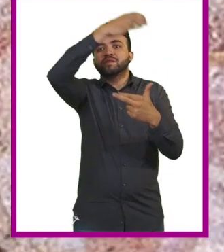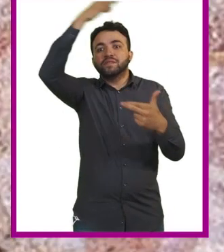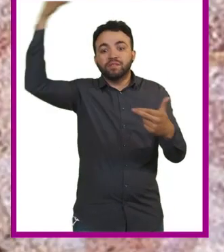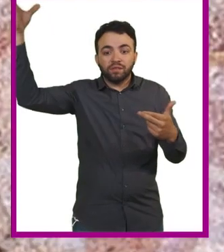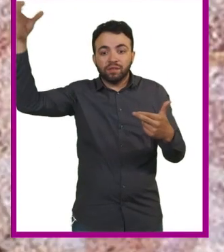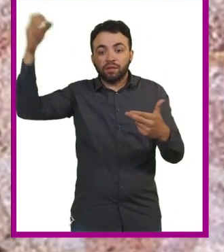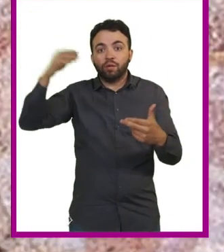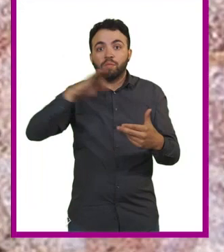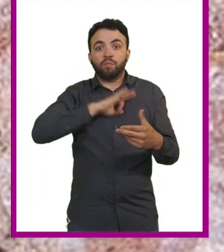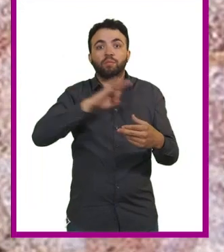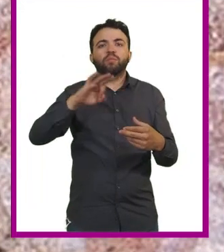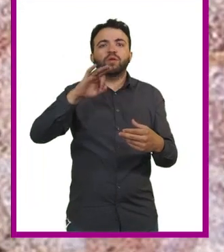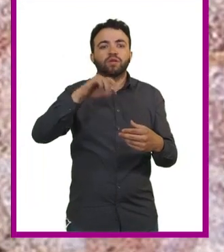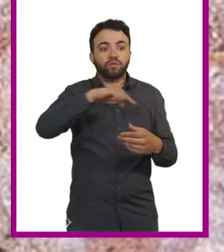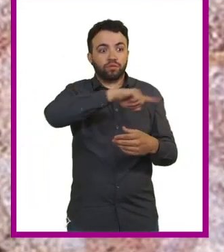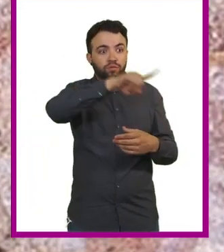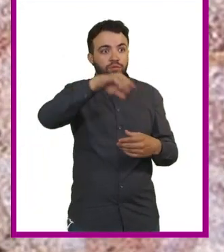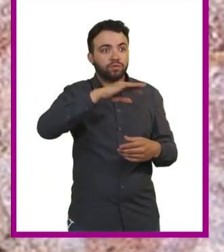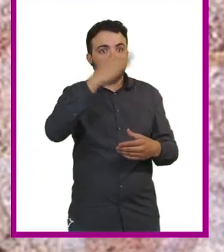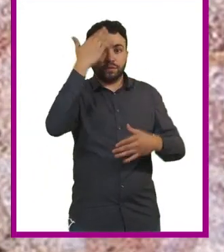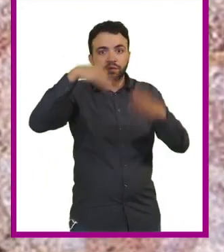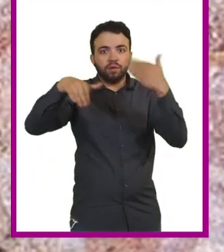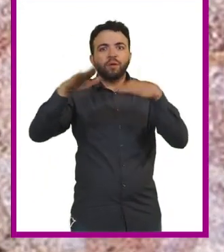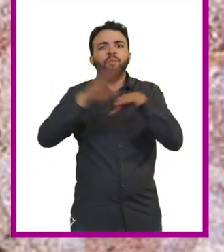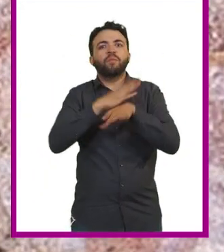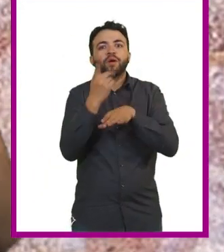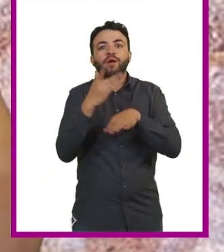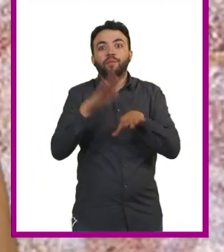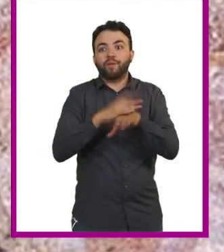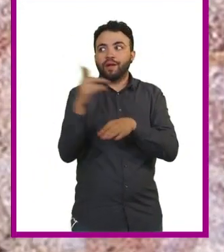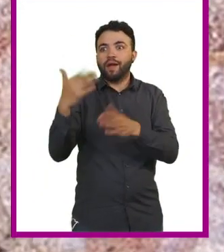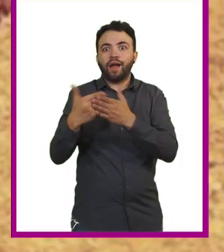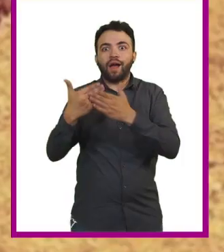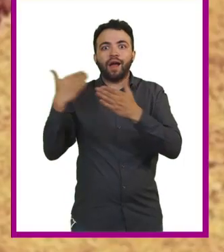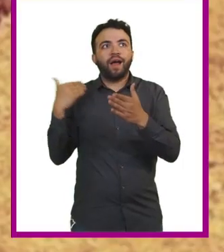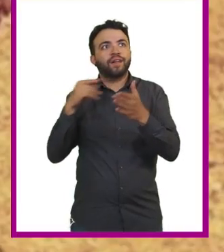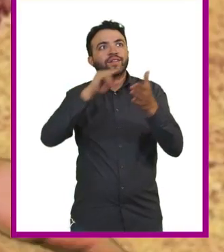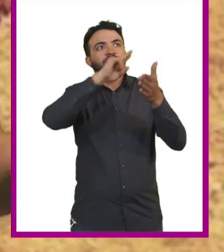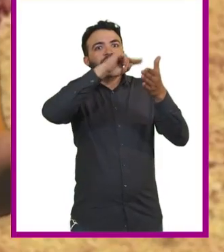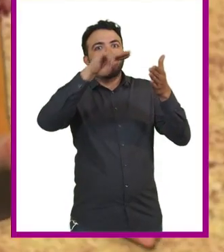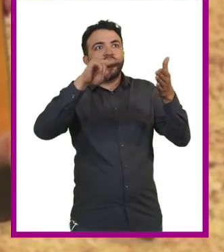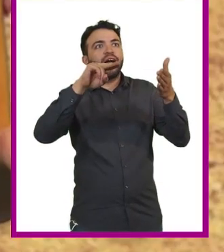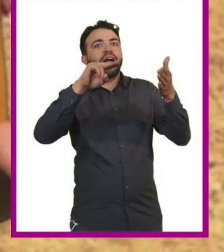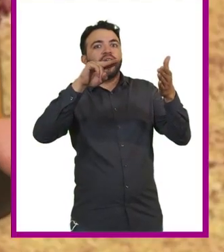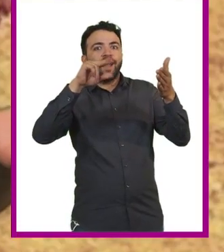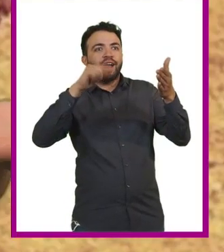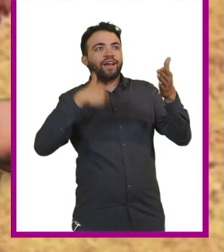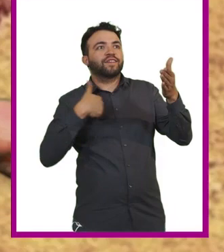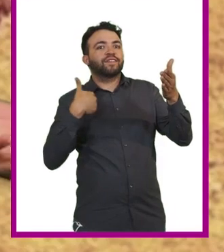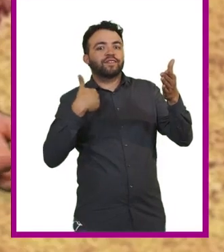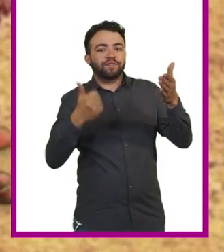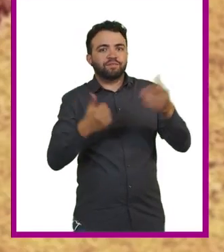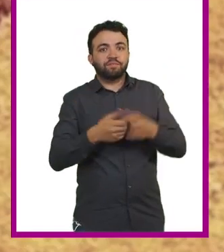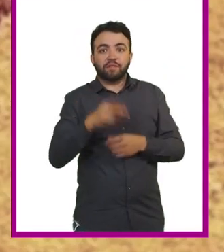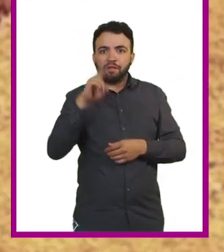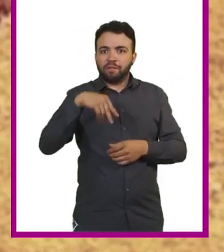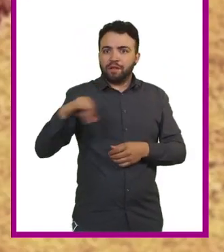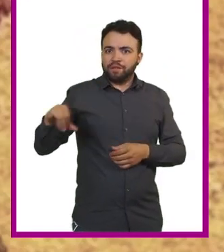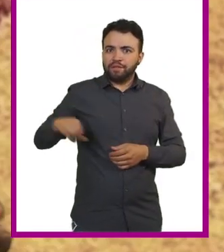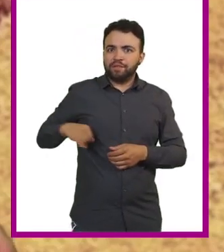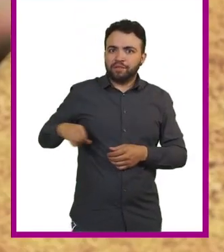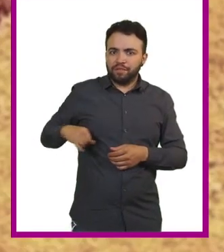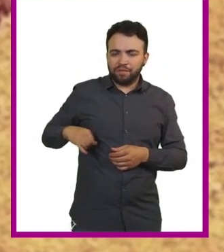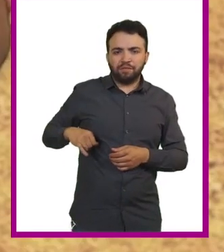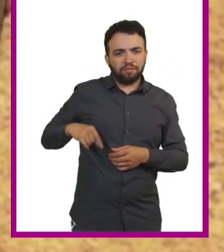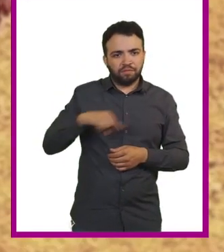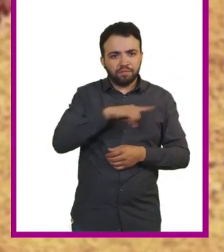podemos saber gracias a que lo plasmaron en los muros de roca dentro de las cuevas. Y no deja de ser interesante que continuemos expresándonos